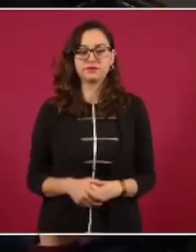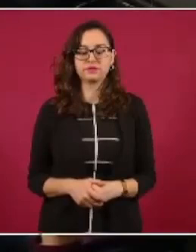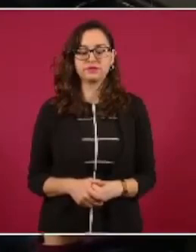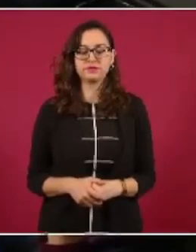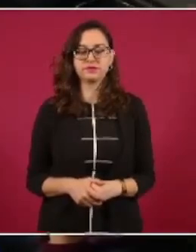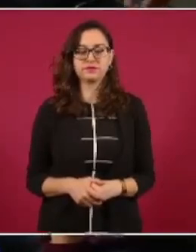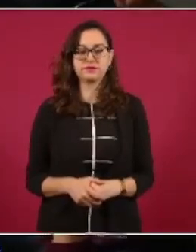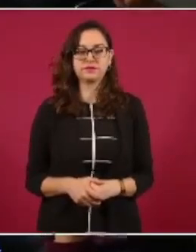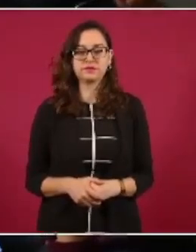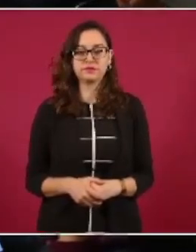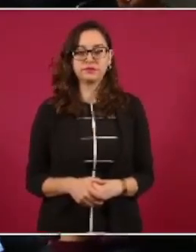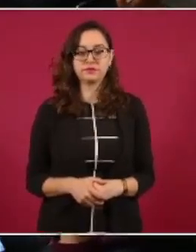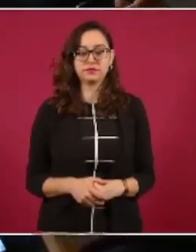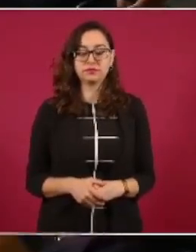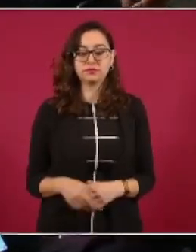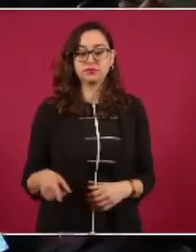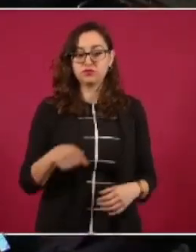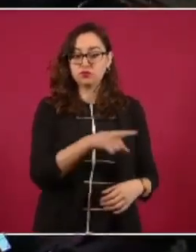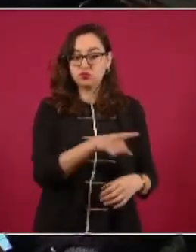no hayan